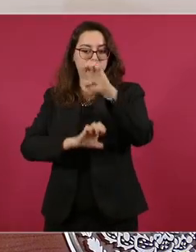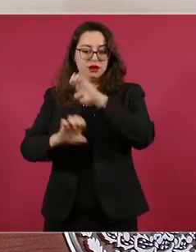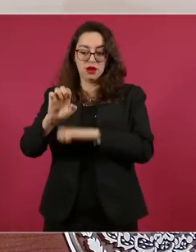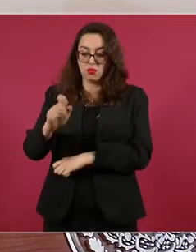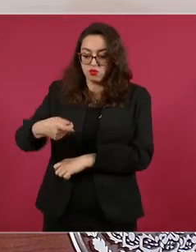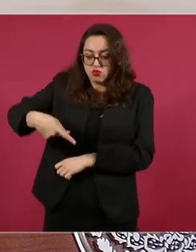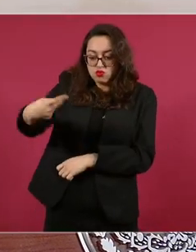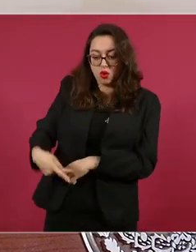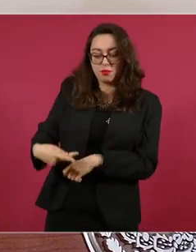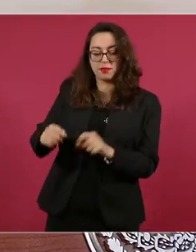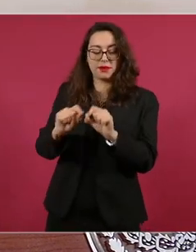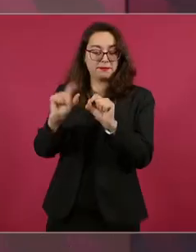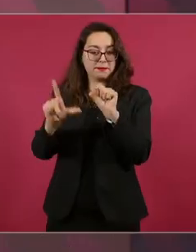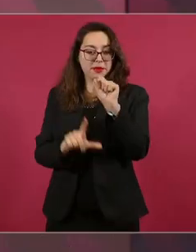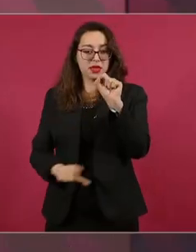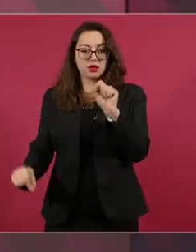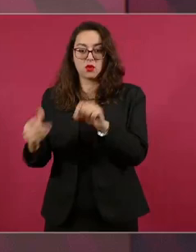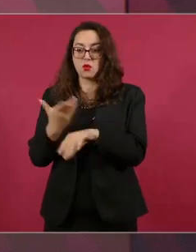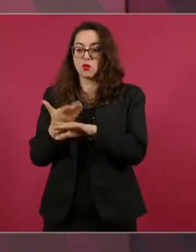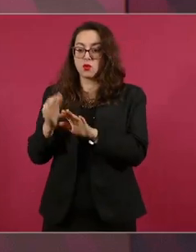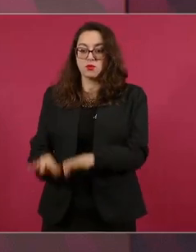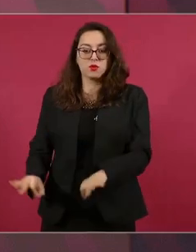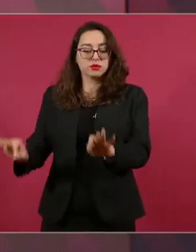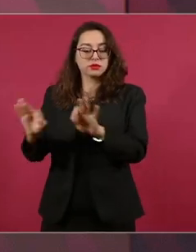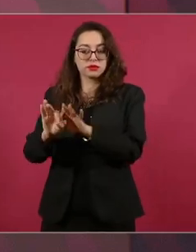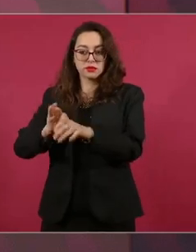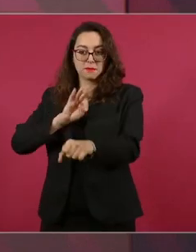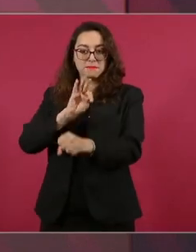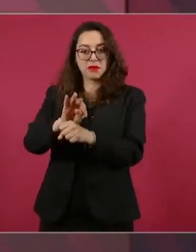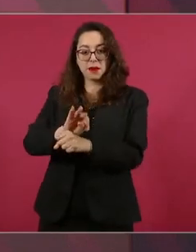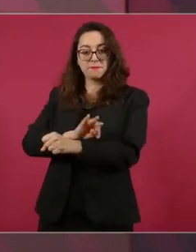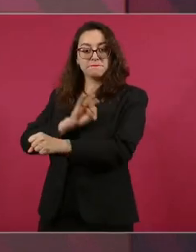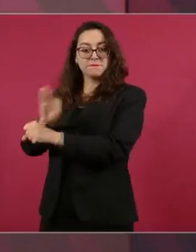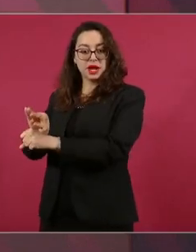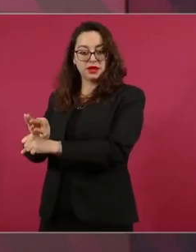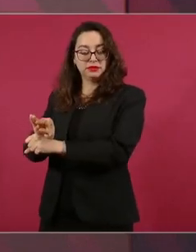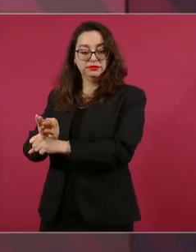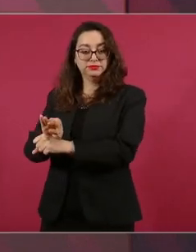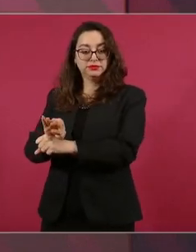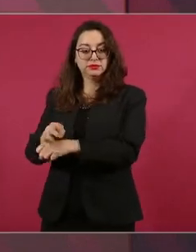importantísimas. ¿Por qué nosotros podemos